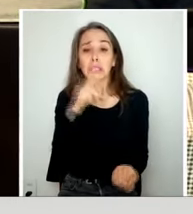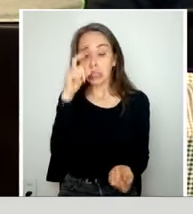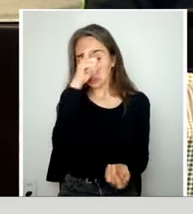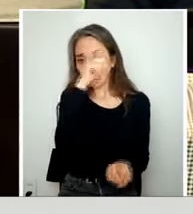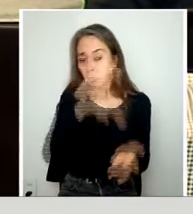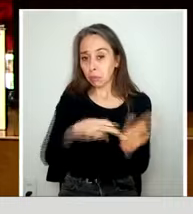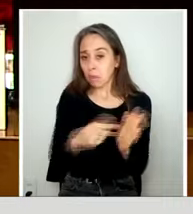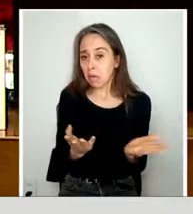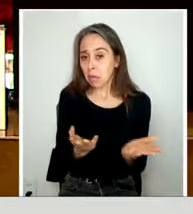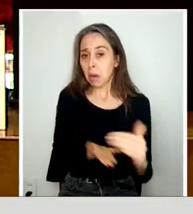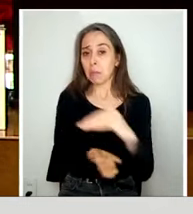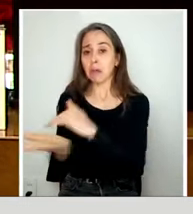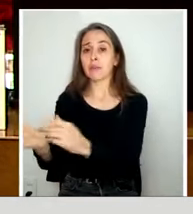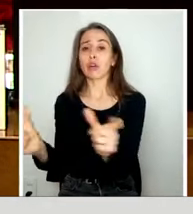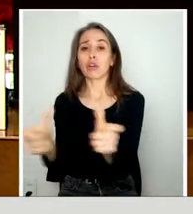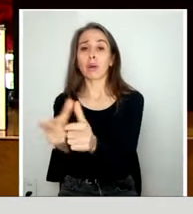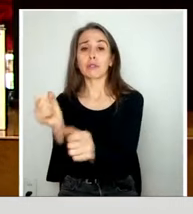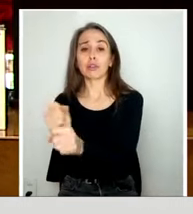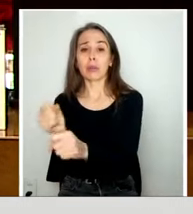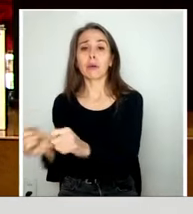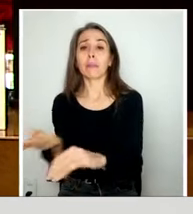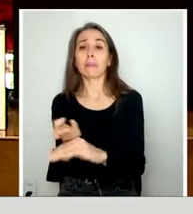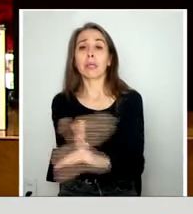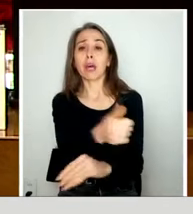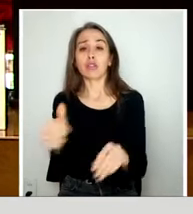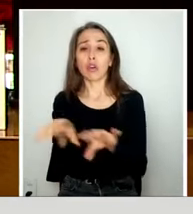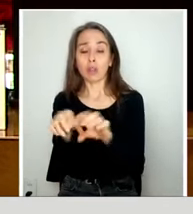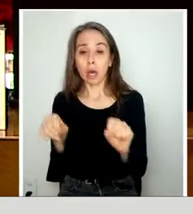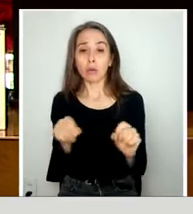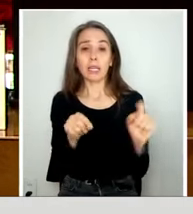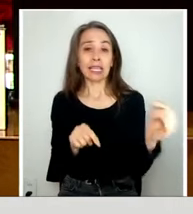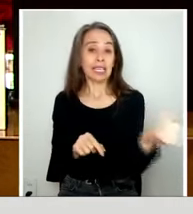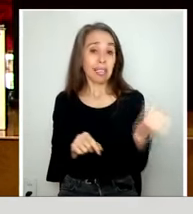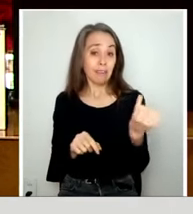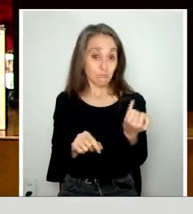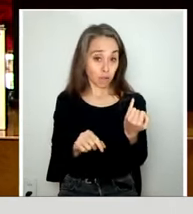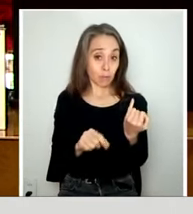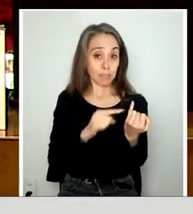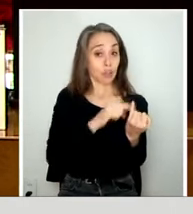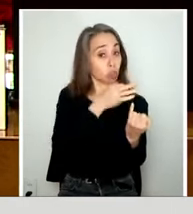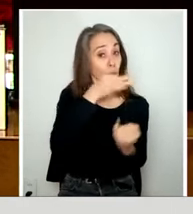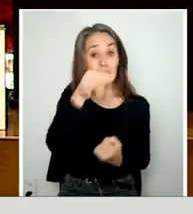de nuevamente la unanimidad con ese nuevo antecedente habría unanimidad